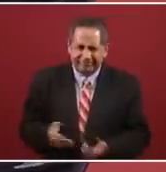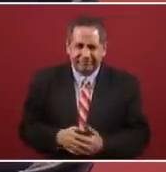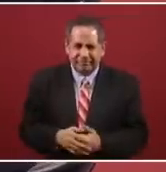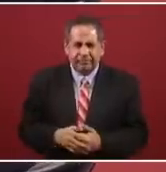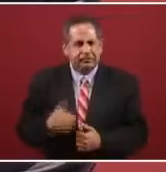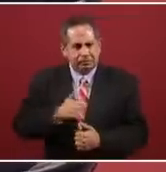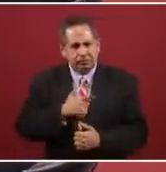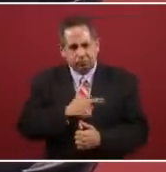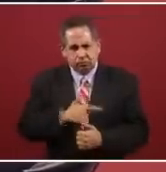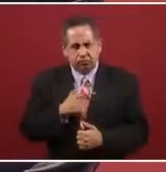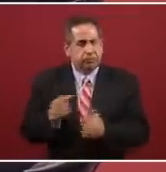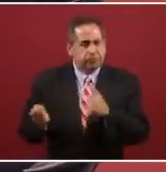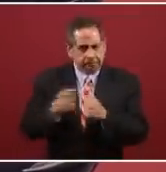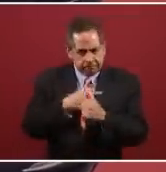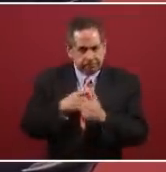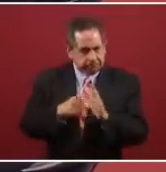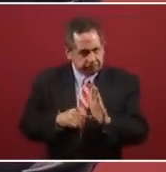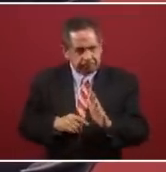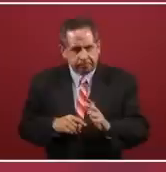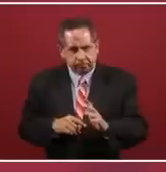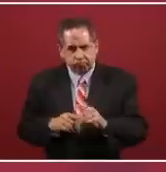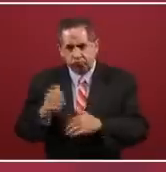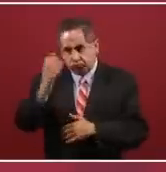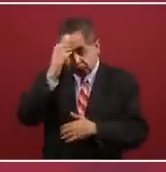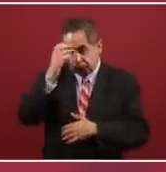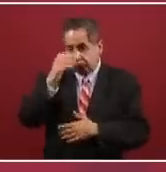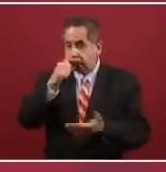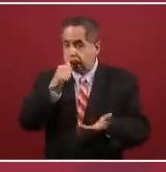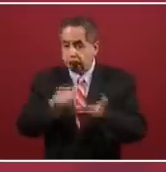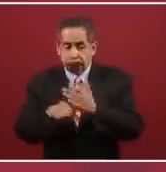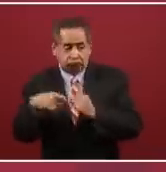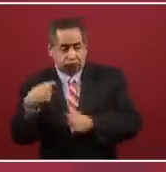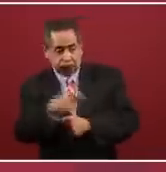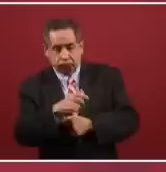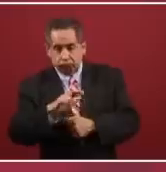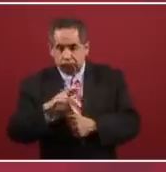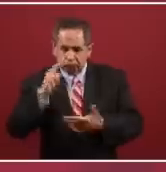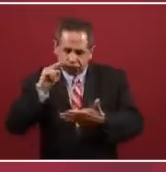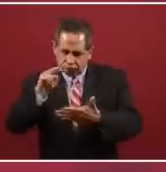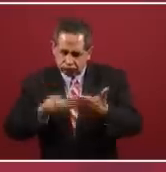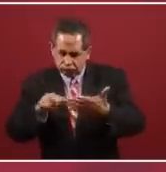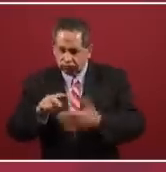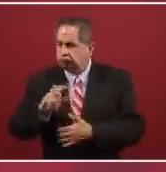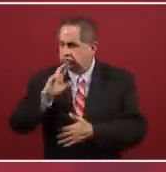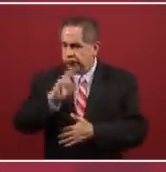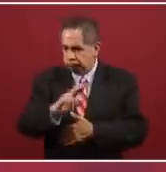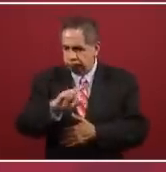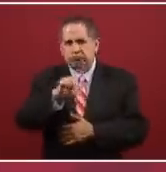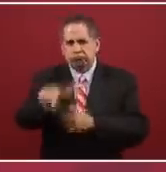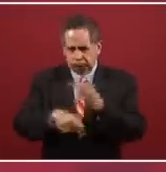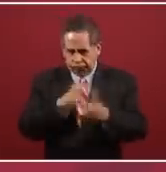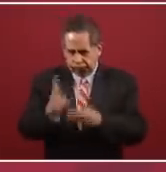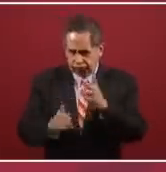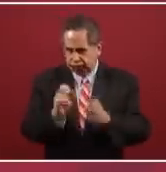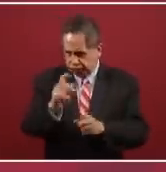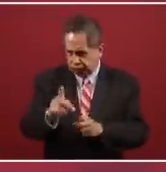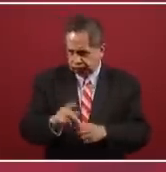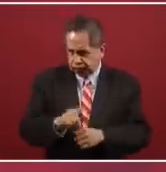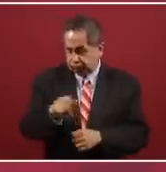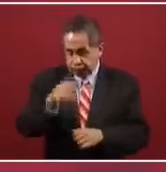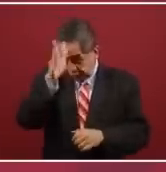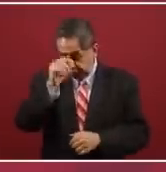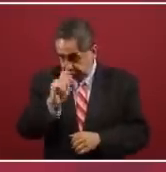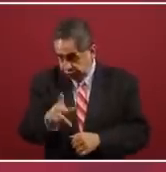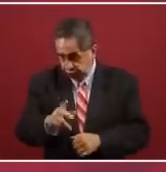Me gustaría que primero conocieran la recomendación y la respuesta, y hablamos después, si les